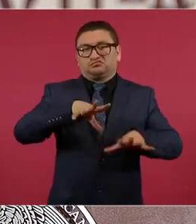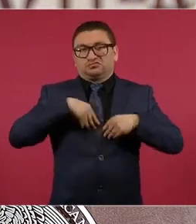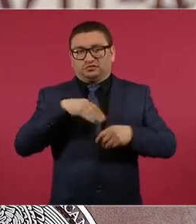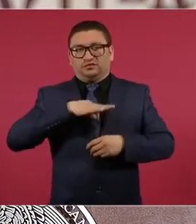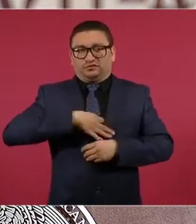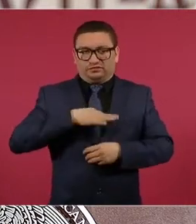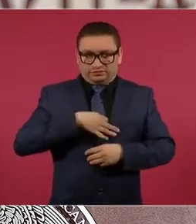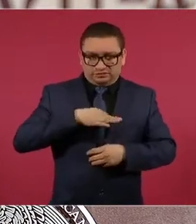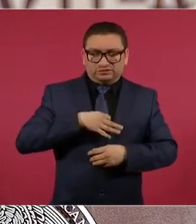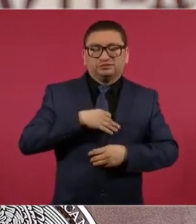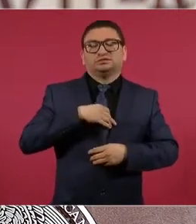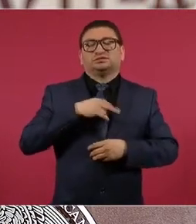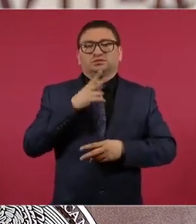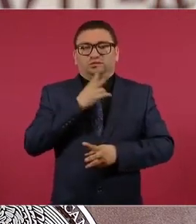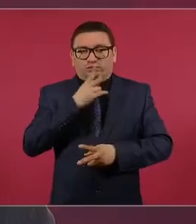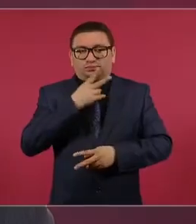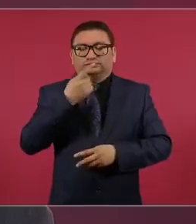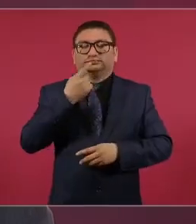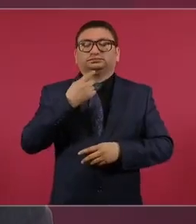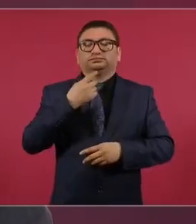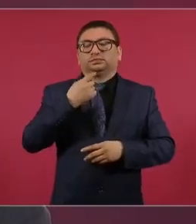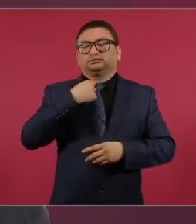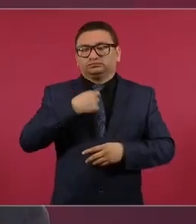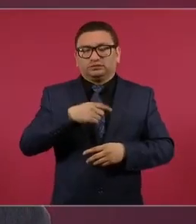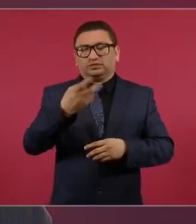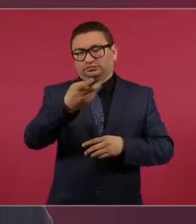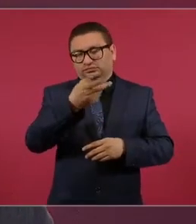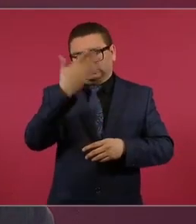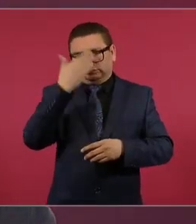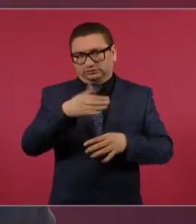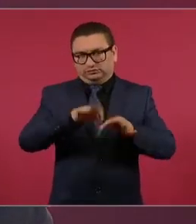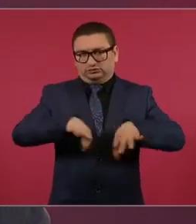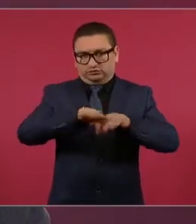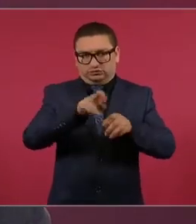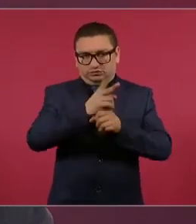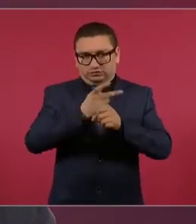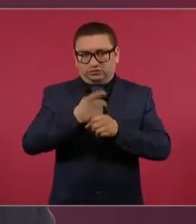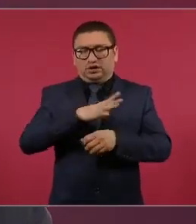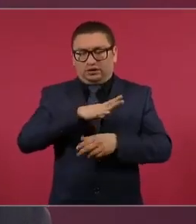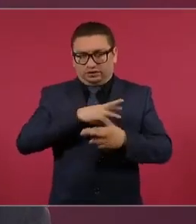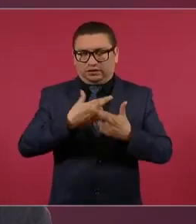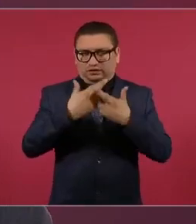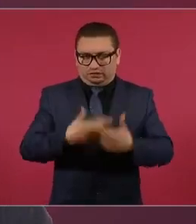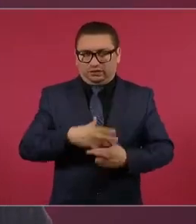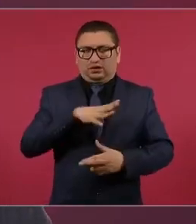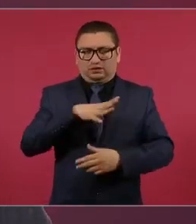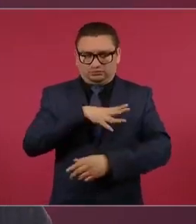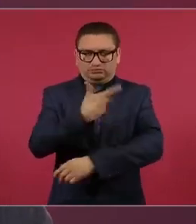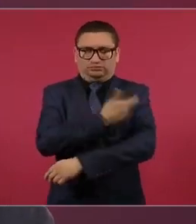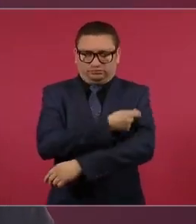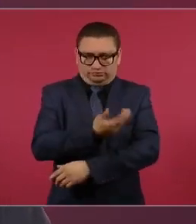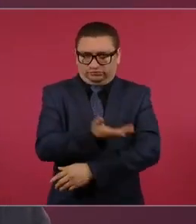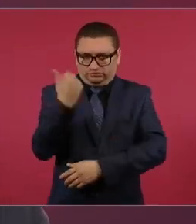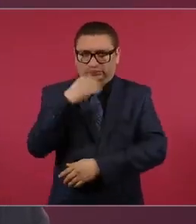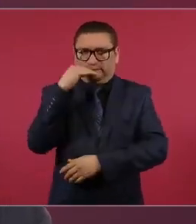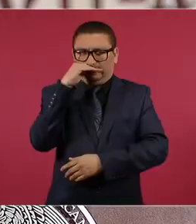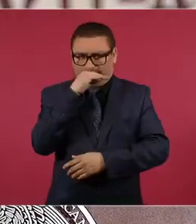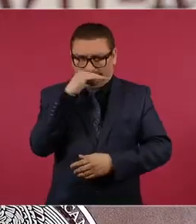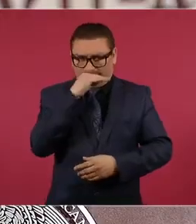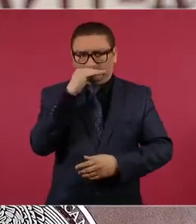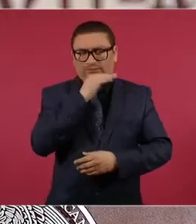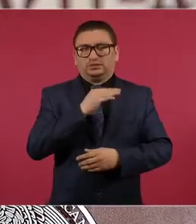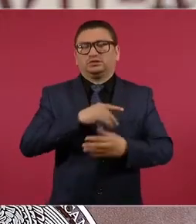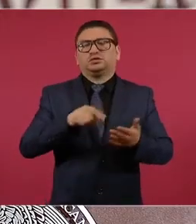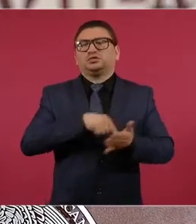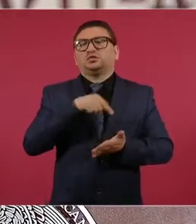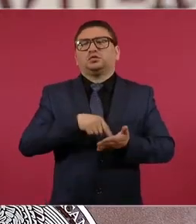infecciones respiratorias altas y por eso invitar a la población que está en las vacunas disponibles este son gratuitas están